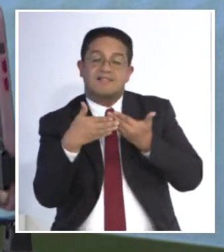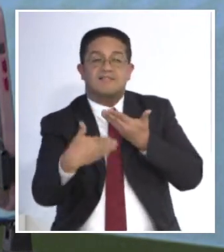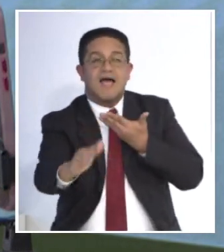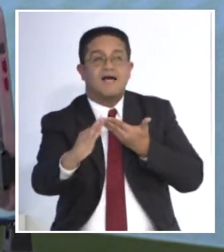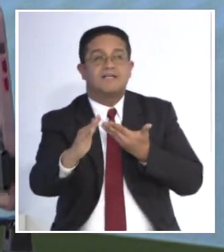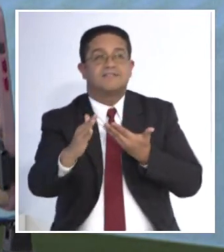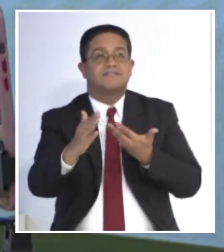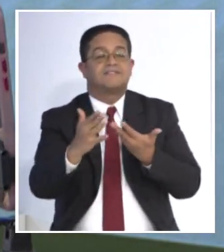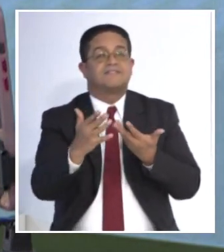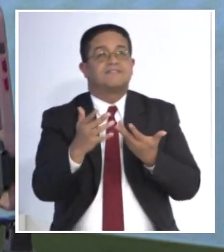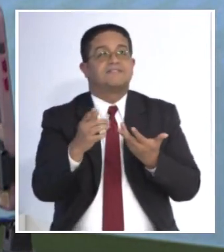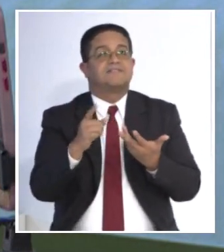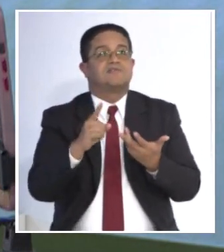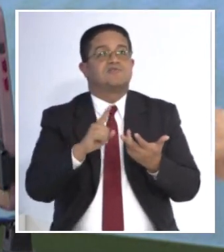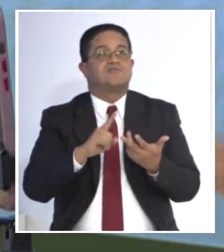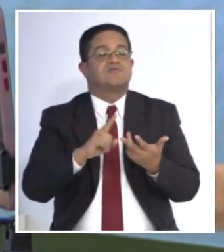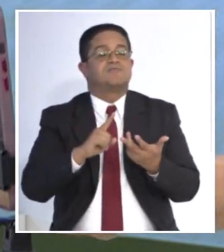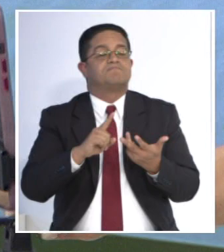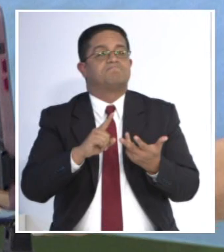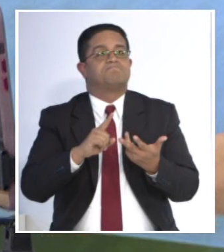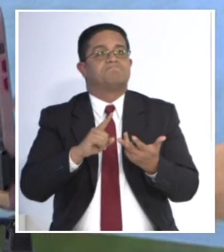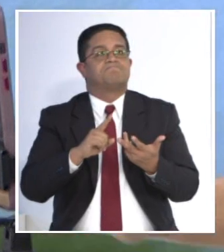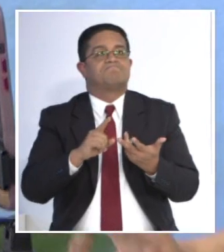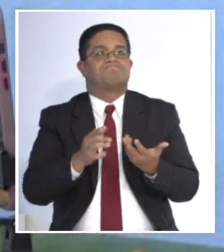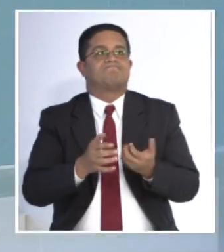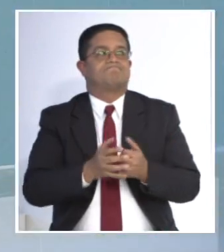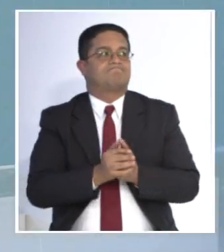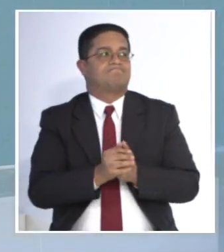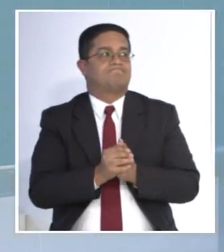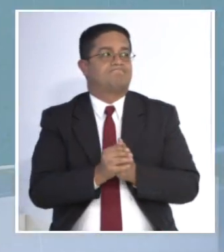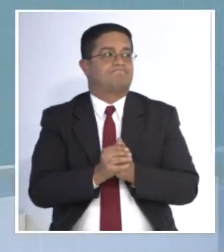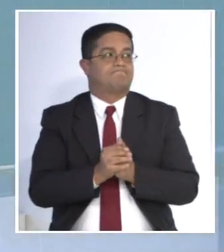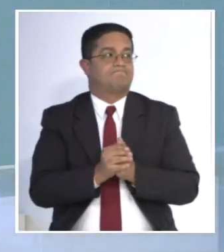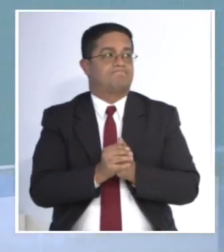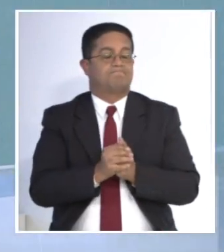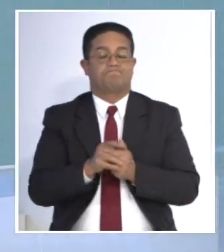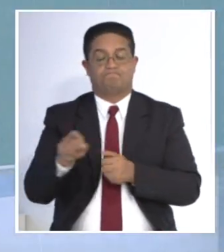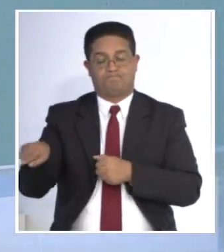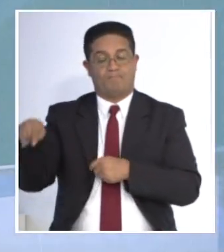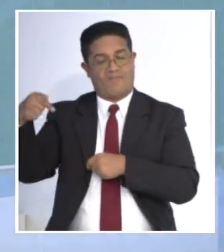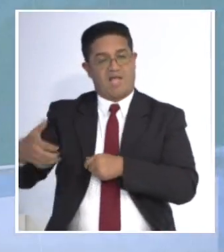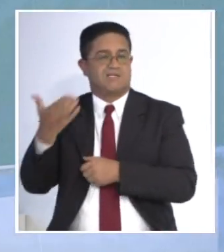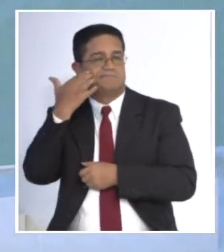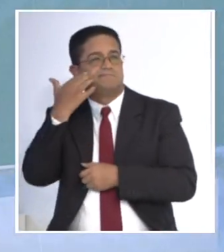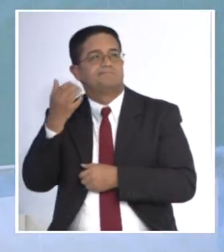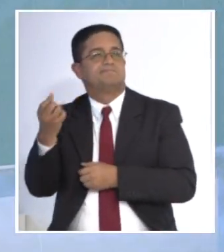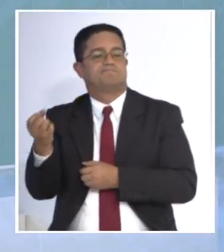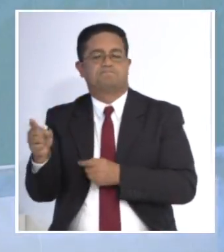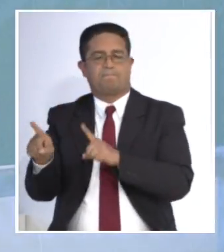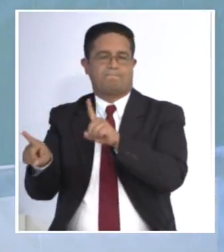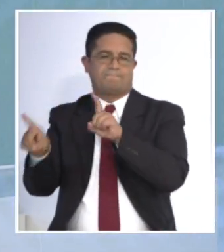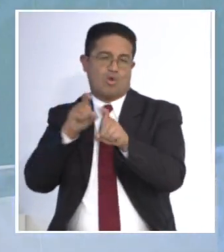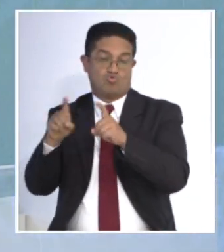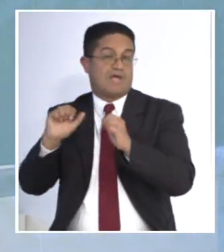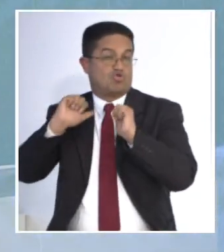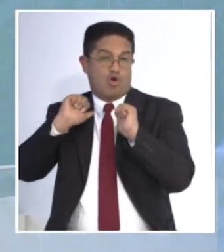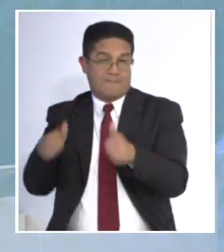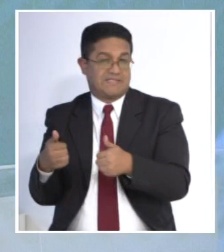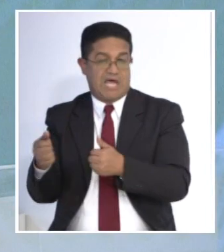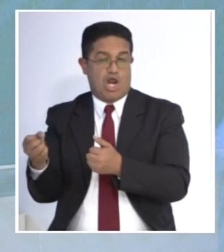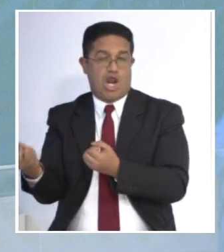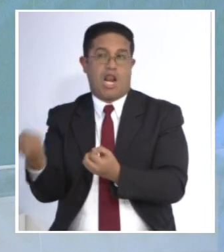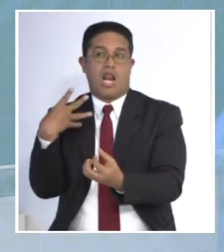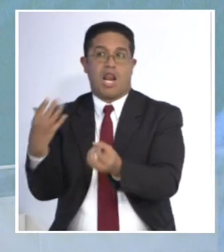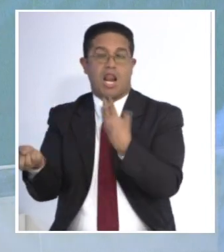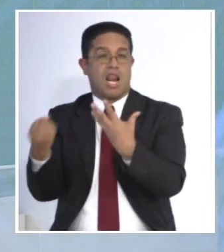por ahora no cuenta con ese tipo de tecnología. Perfecto, doctor. Por acá nos están preguntando, inclusive ya nos empiezan a llegar preguntas de